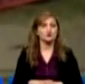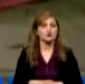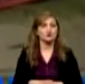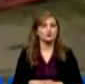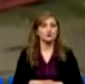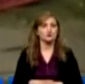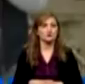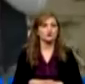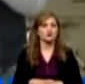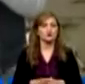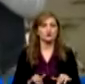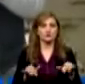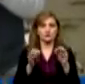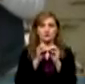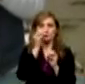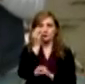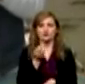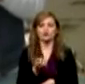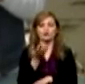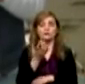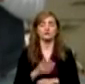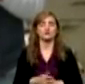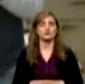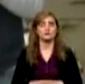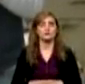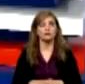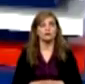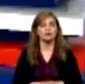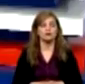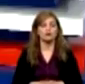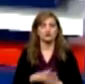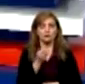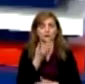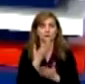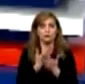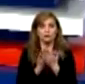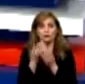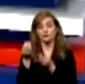0994-891343. Regresamos con ustedes de estudios, buenos días. Buenos días también para ti, Fernanda,